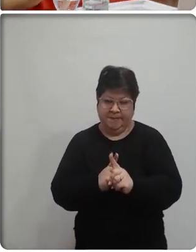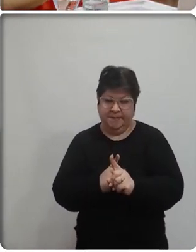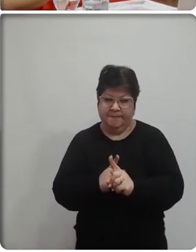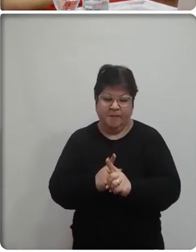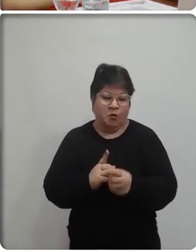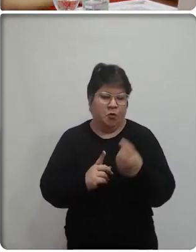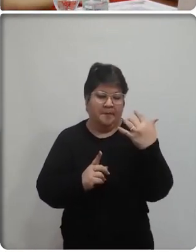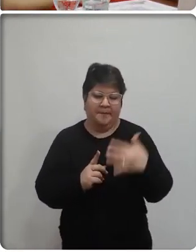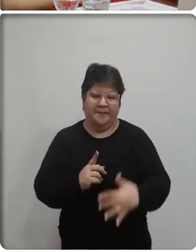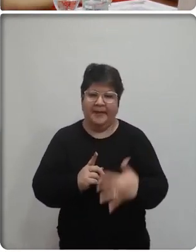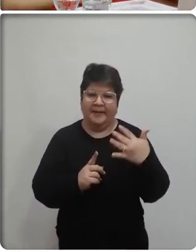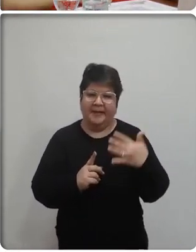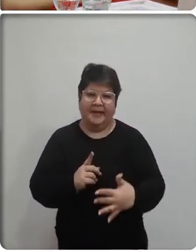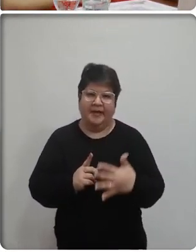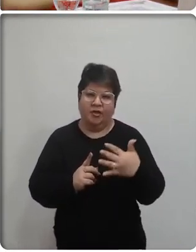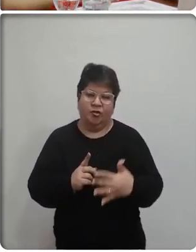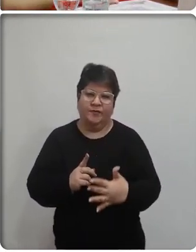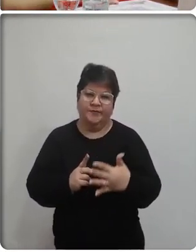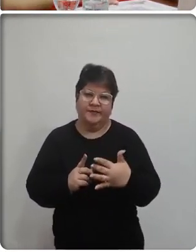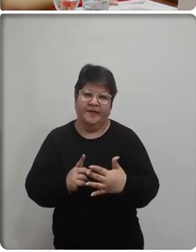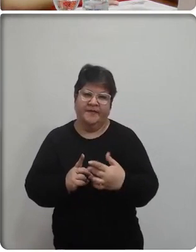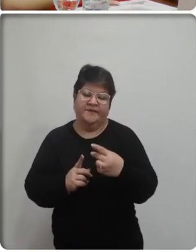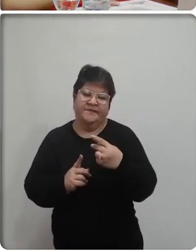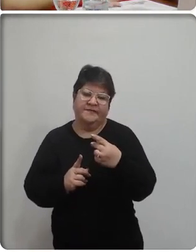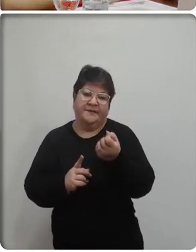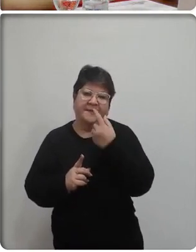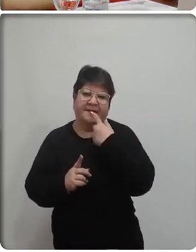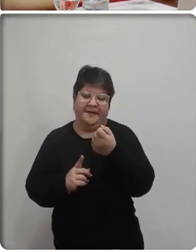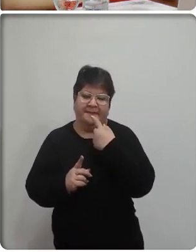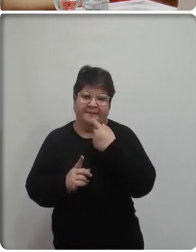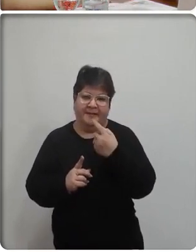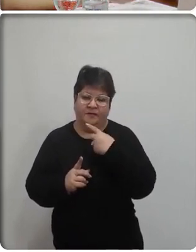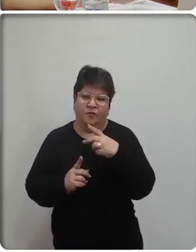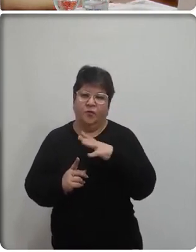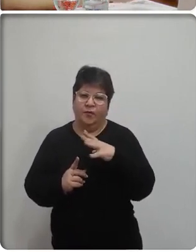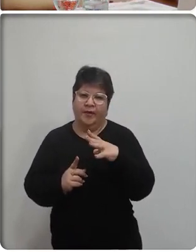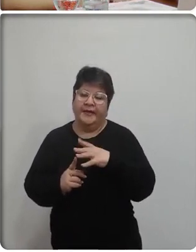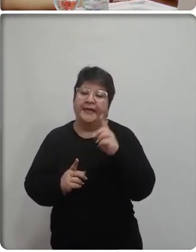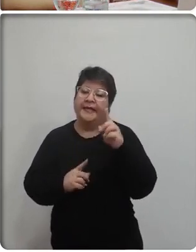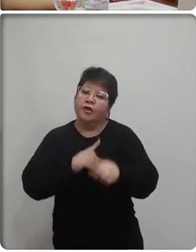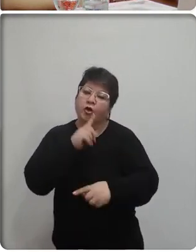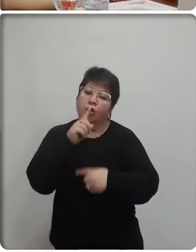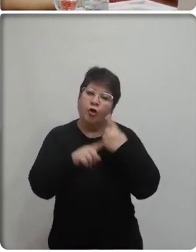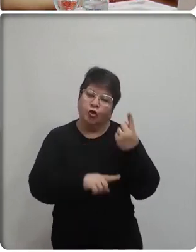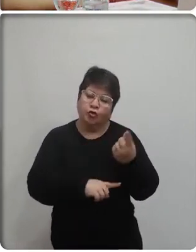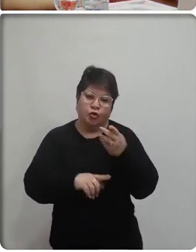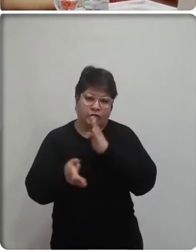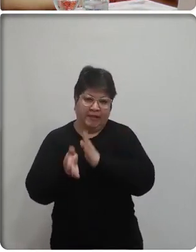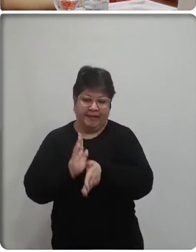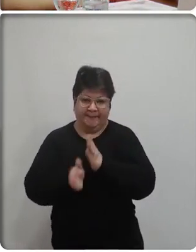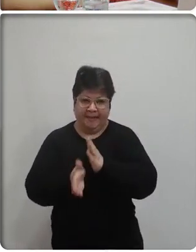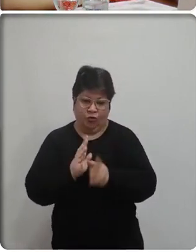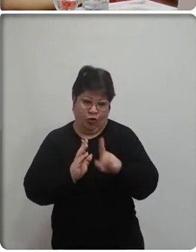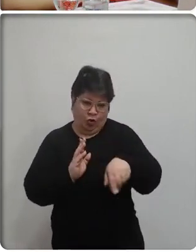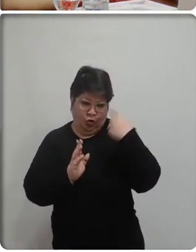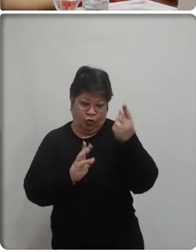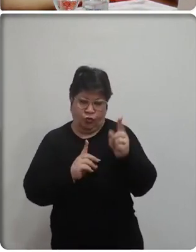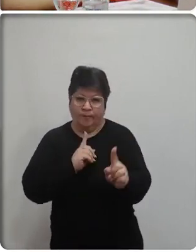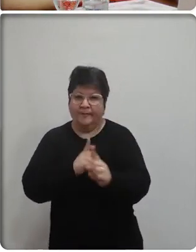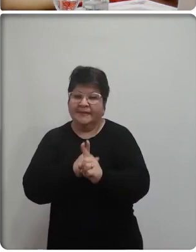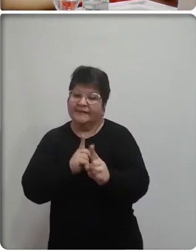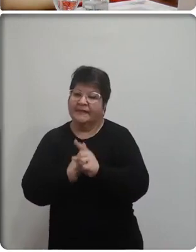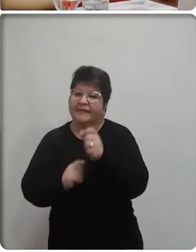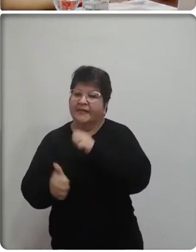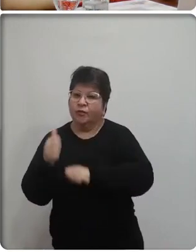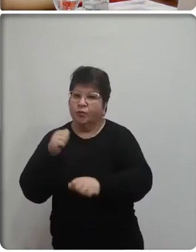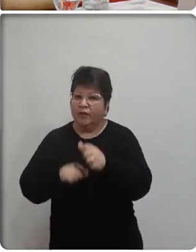más caro es la variable de medicamentos, en algunos otros la variable de procedimientos quirúrgicos,